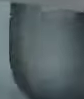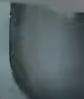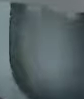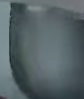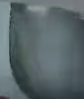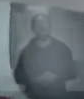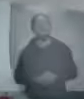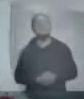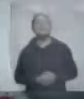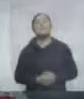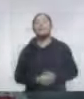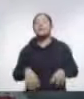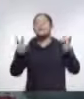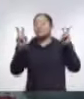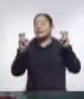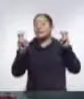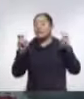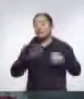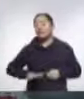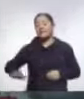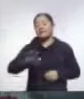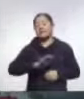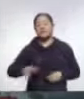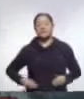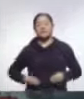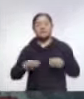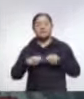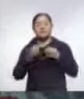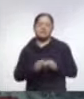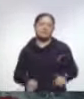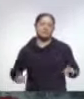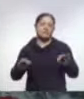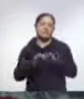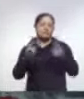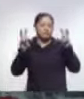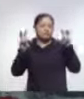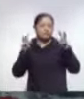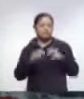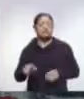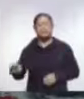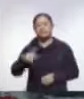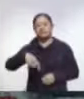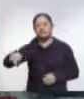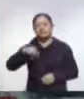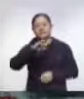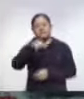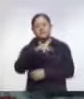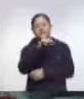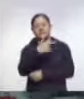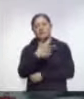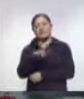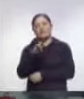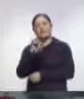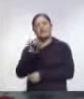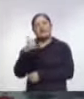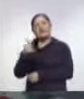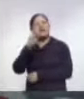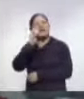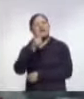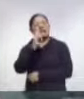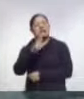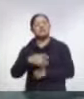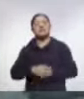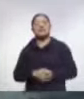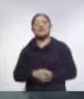En nuestra sección Espacio Vital vamos a hablar del importante papel que desempeñan los haueyes en las comunidades. Además,